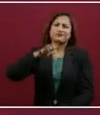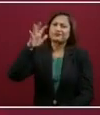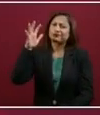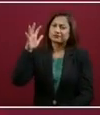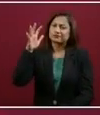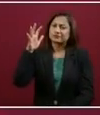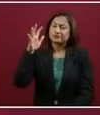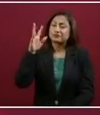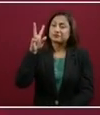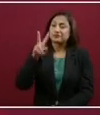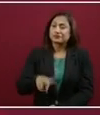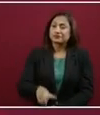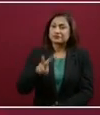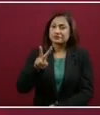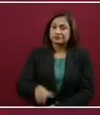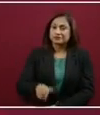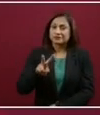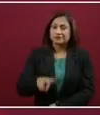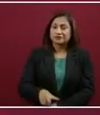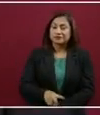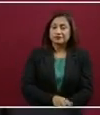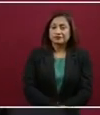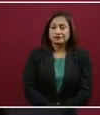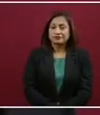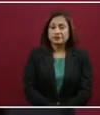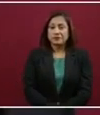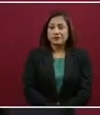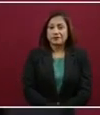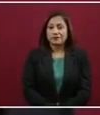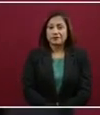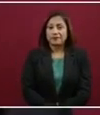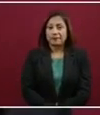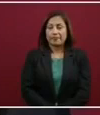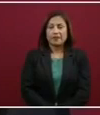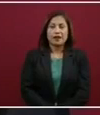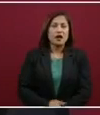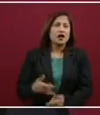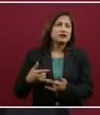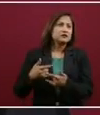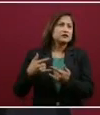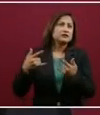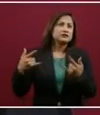haya consumado en toda la historia.